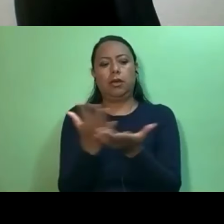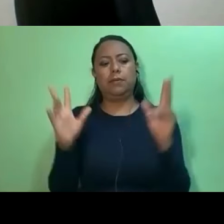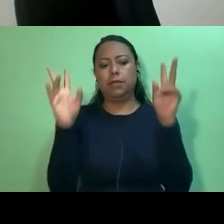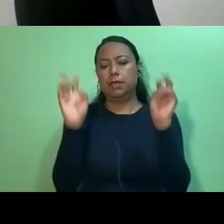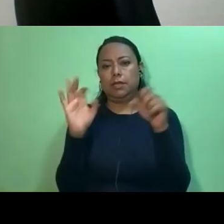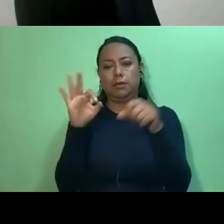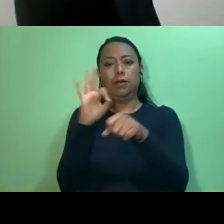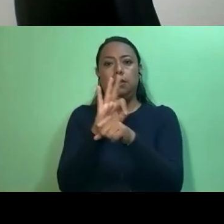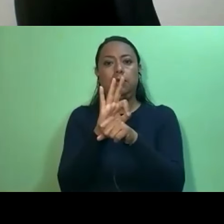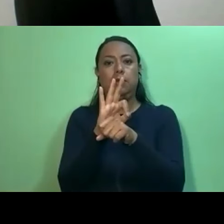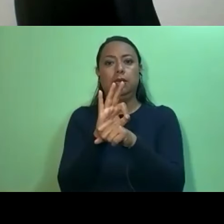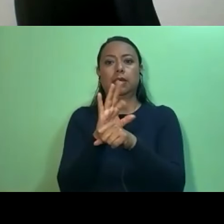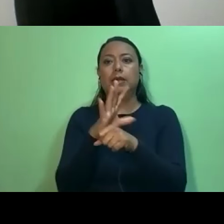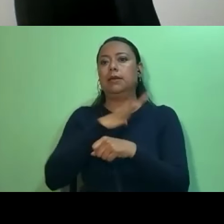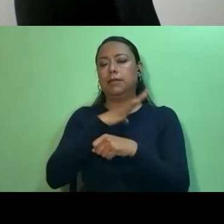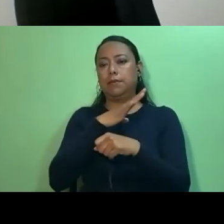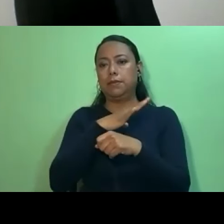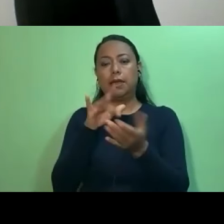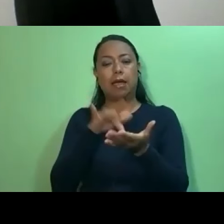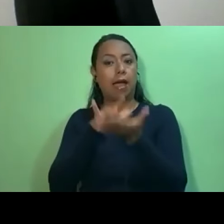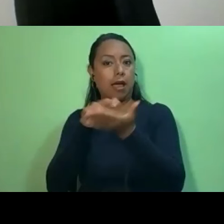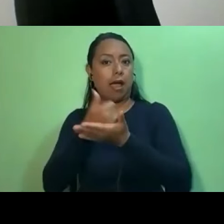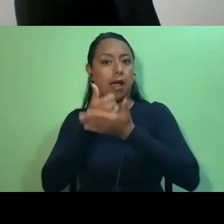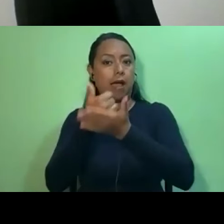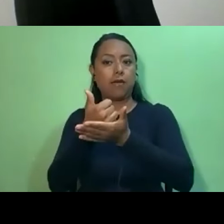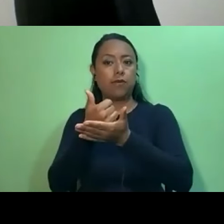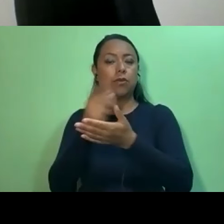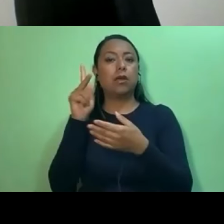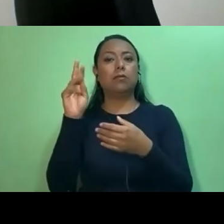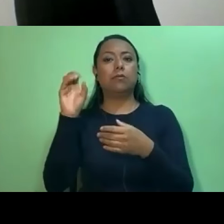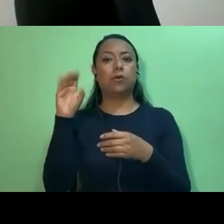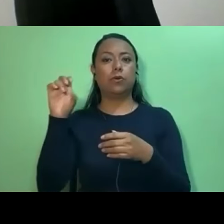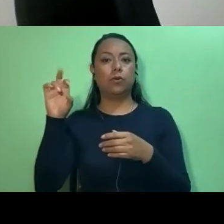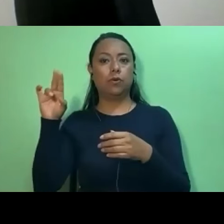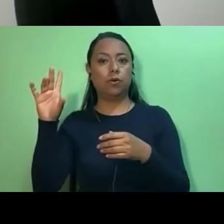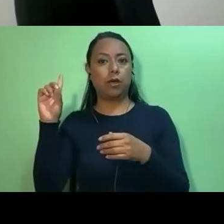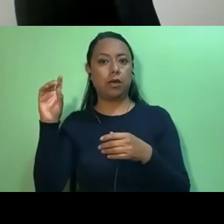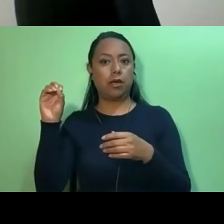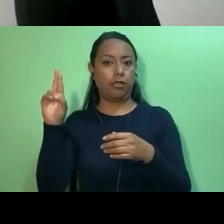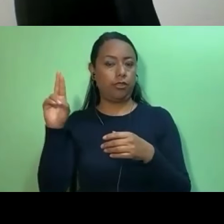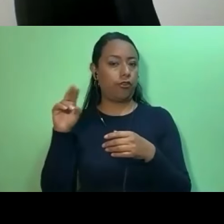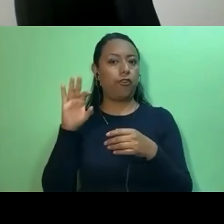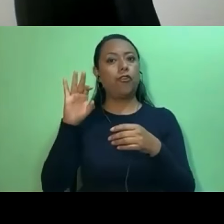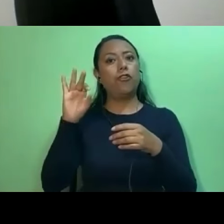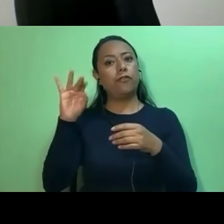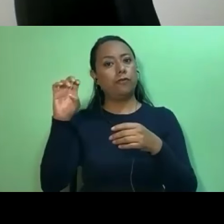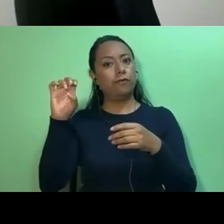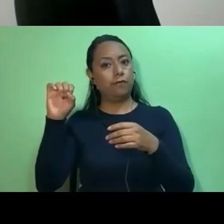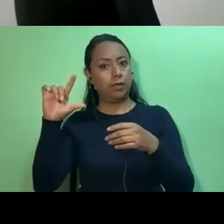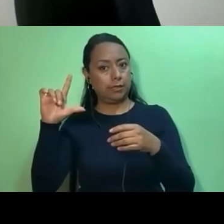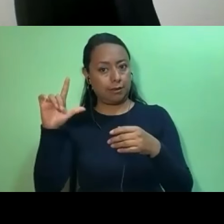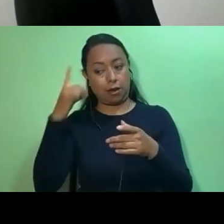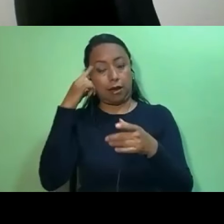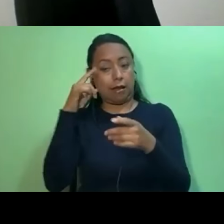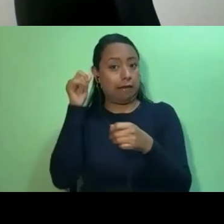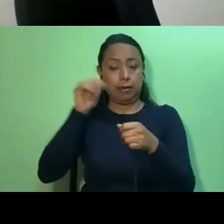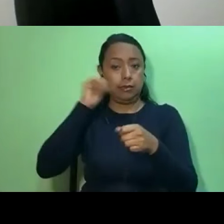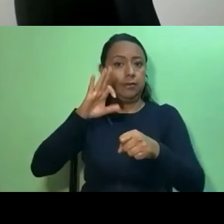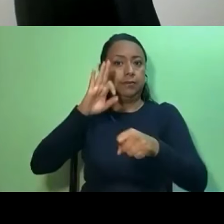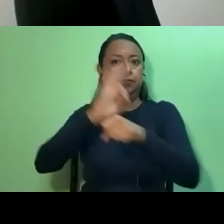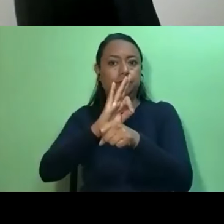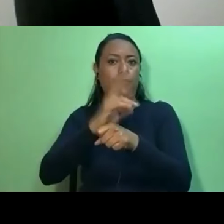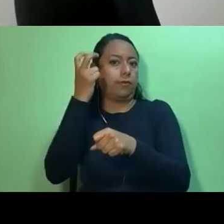el procurador fiscal a defender los recursos para la ciudad, y en ese sentido, bueno, siempre hemos estado en el ánimo de coadyuvar y ayudar, y así